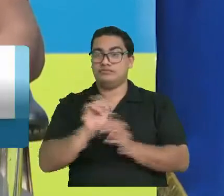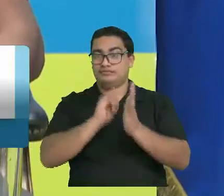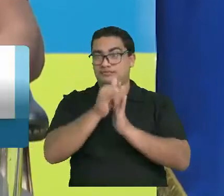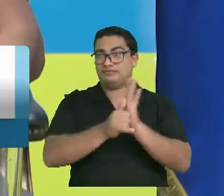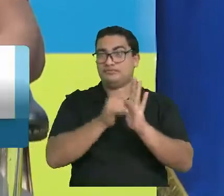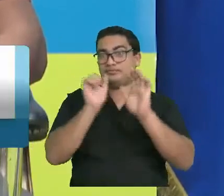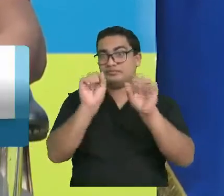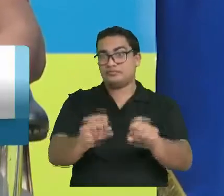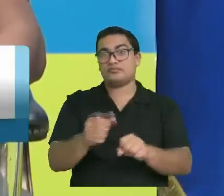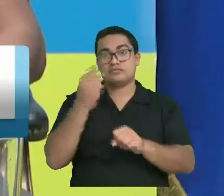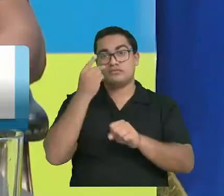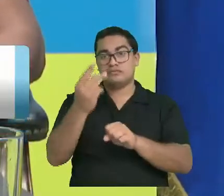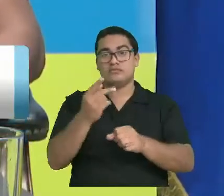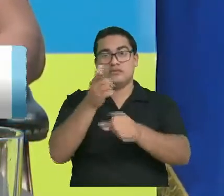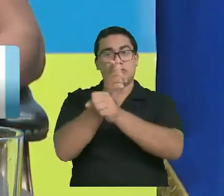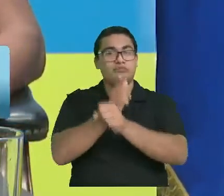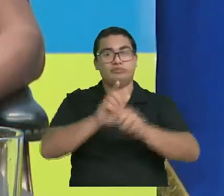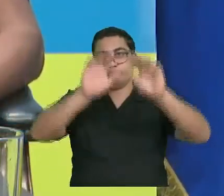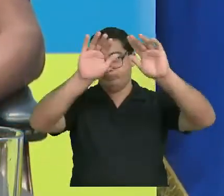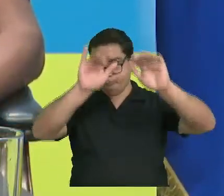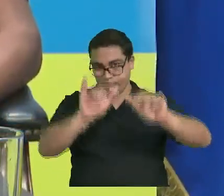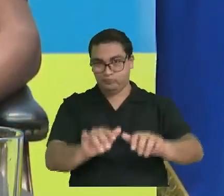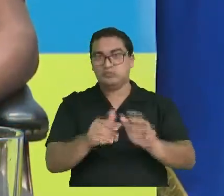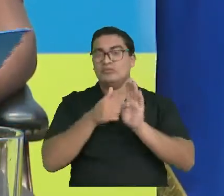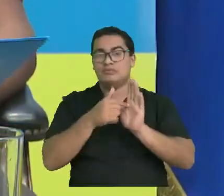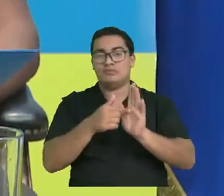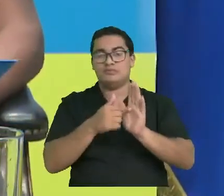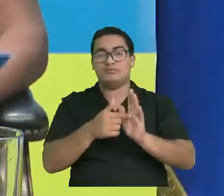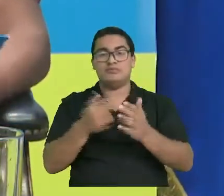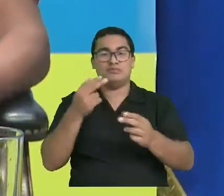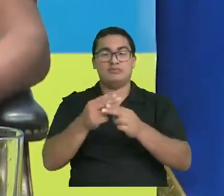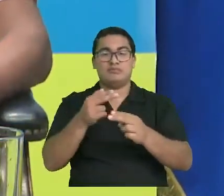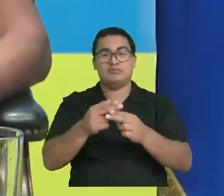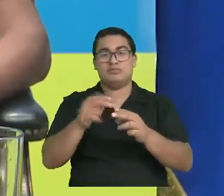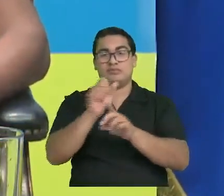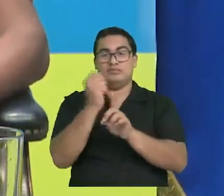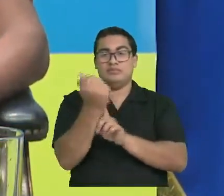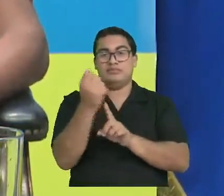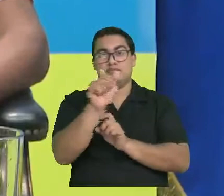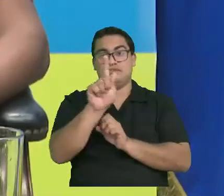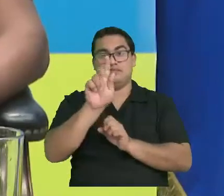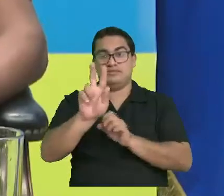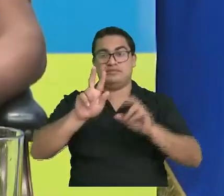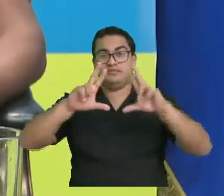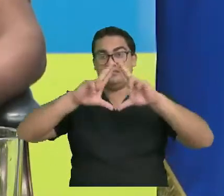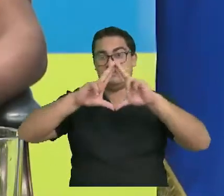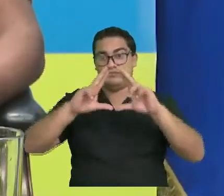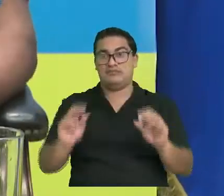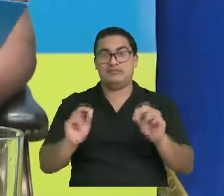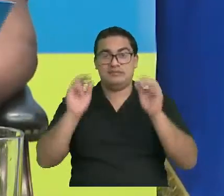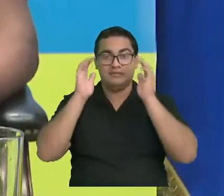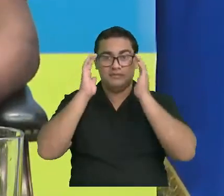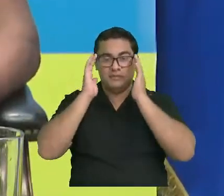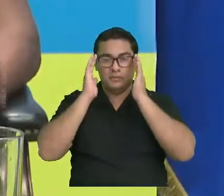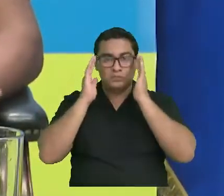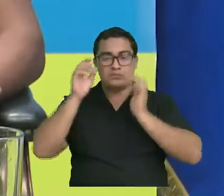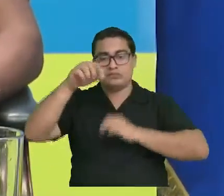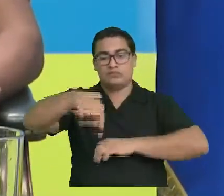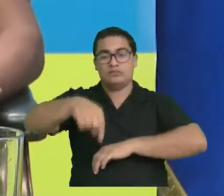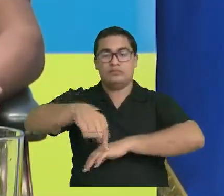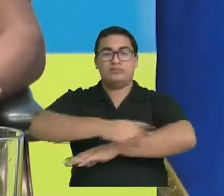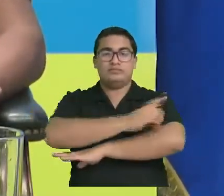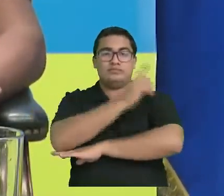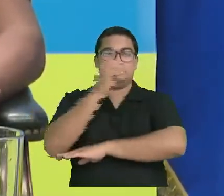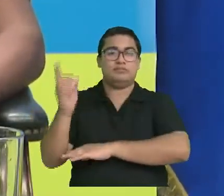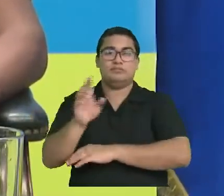podrá ver este anterior y posteriores programas. Y en YouTube nosotros aparecemos como Asamblea TVNIC. El día de hoy estamos